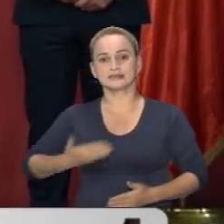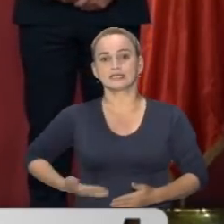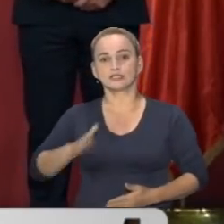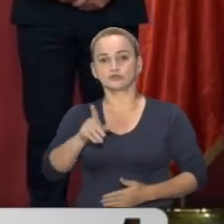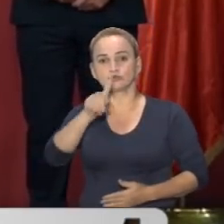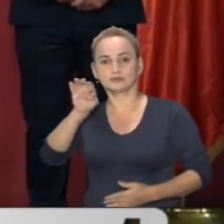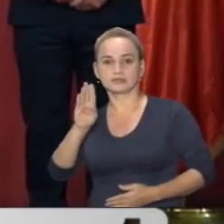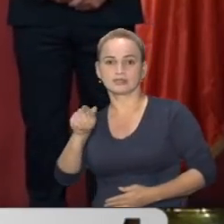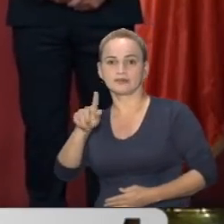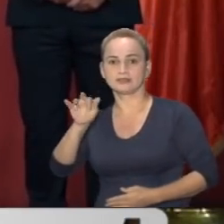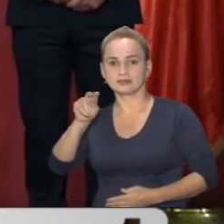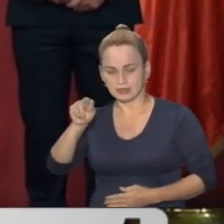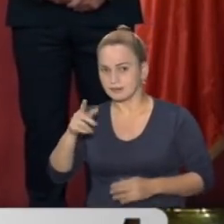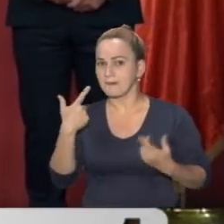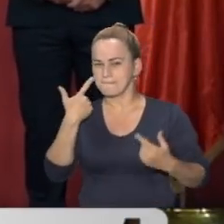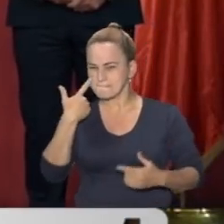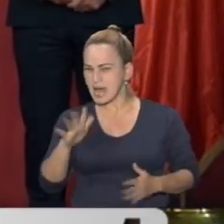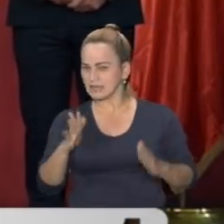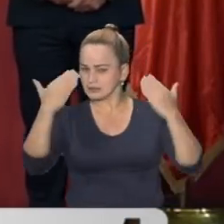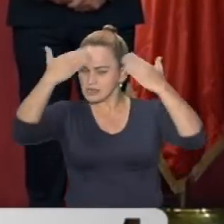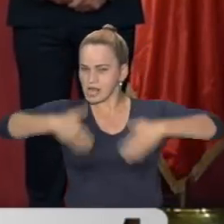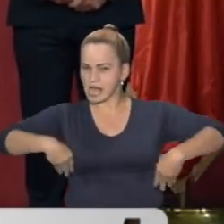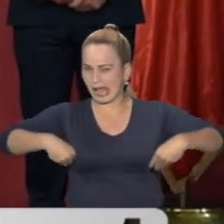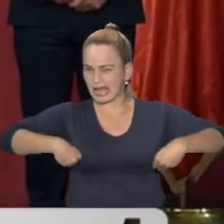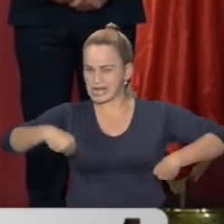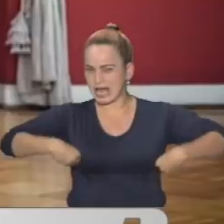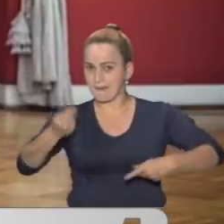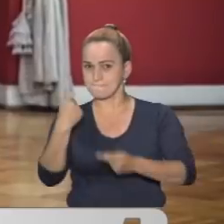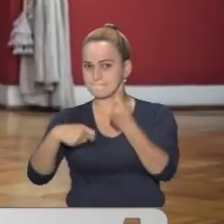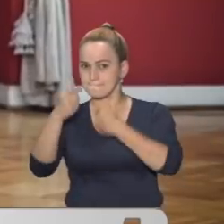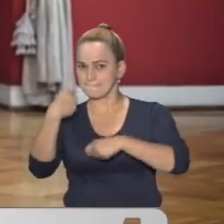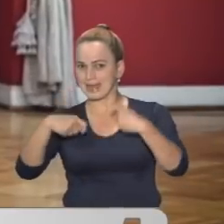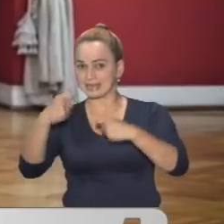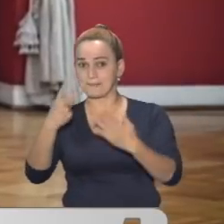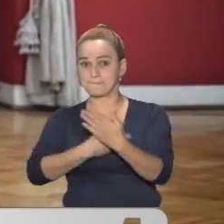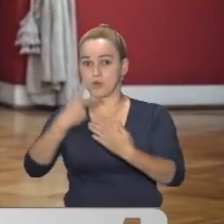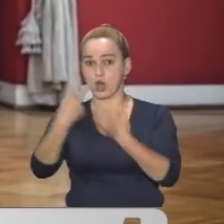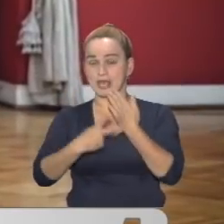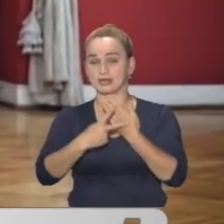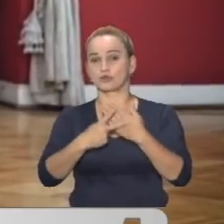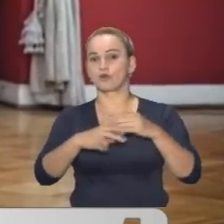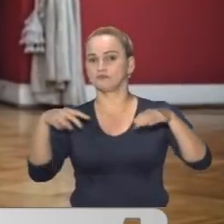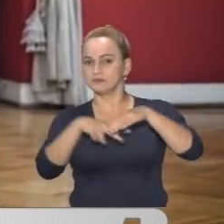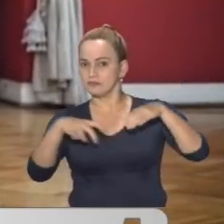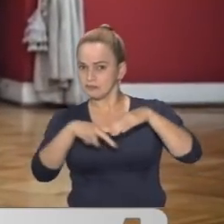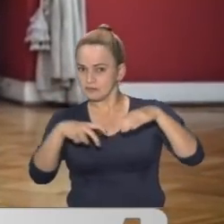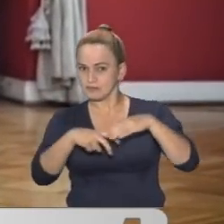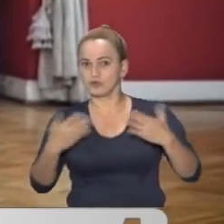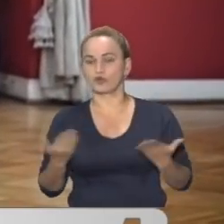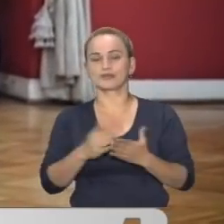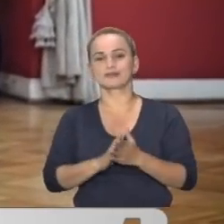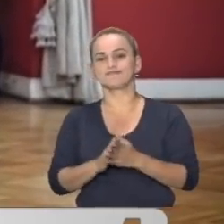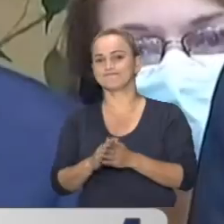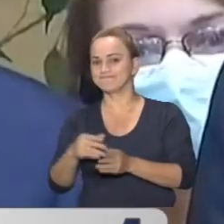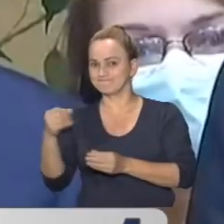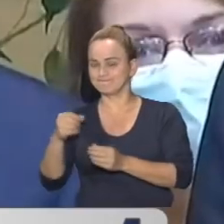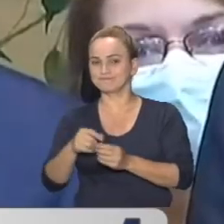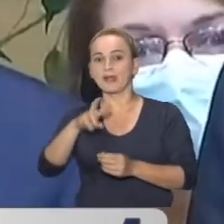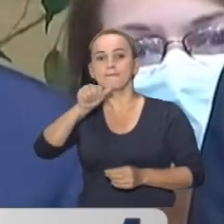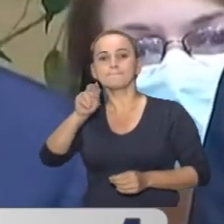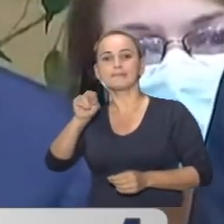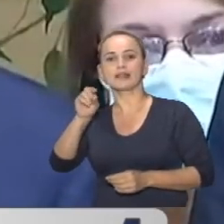Sebastián Piñera, tras las supuestas irregularidades en la venta de un megaproyecto minero desveladas en los Pandora Papers.